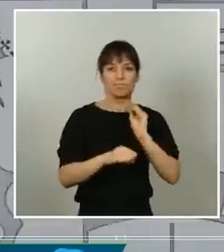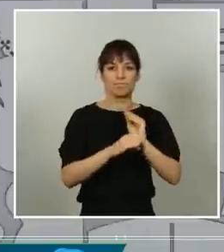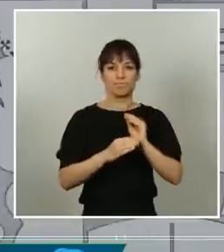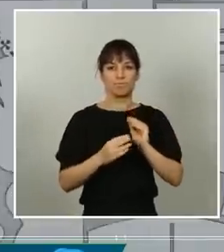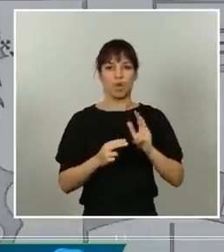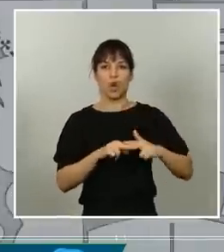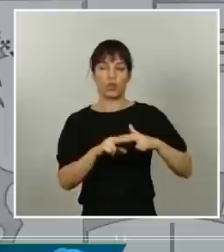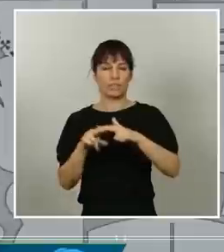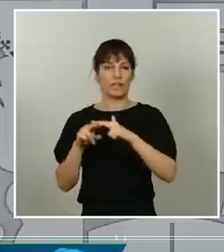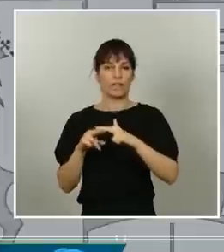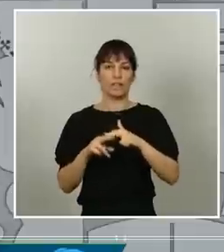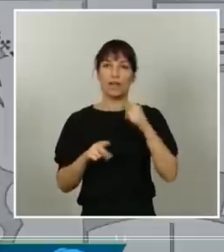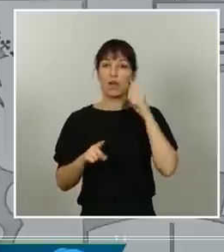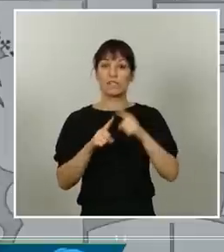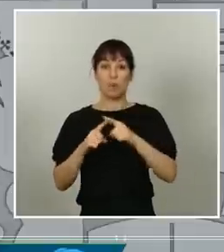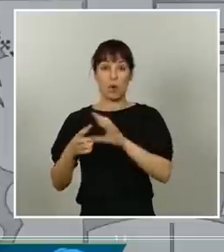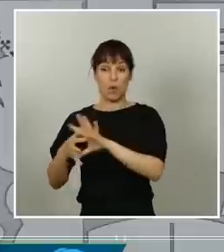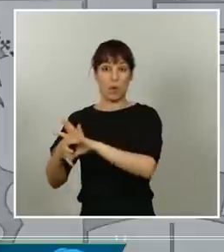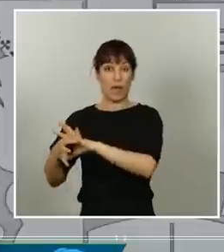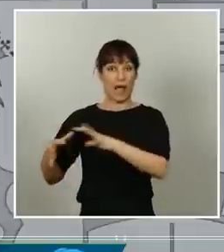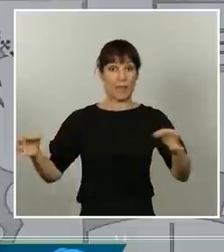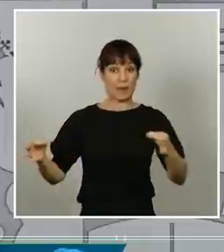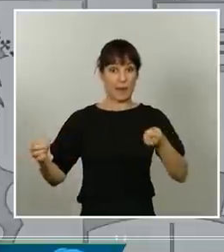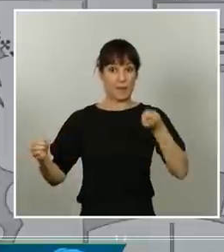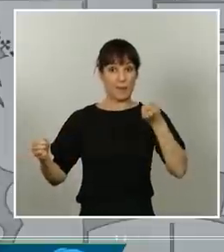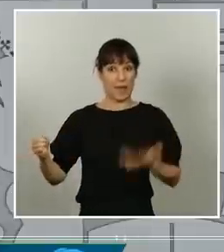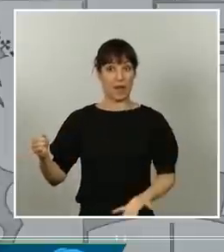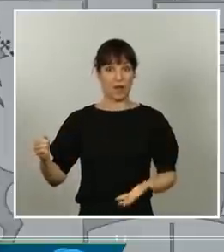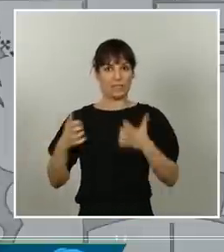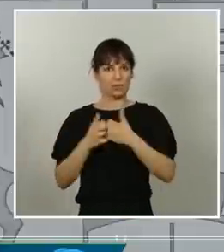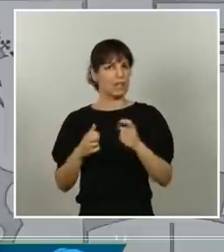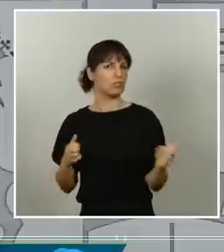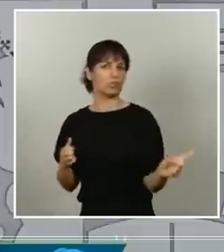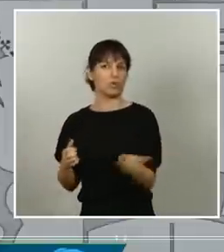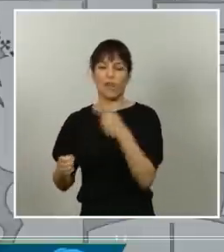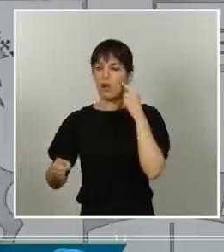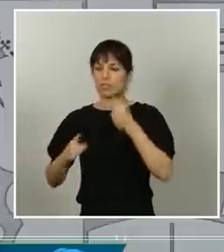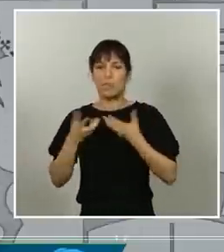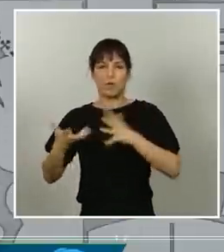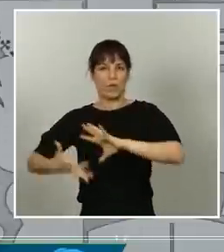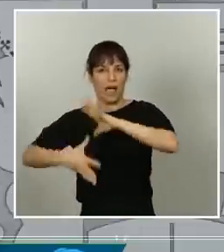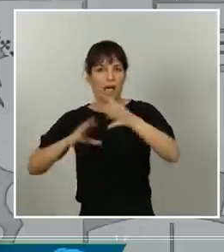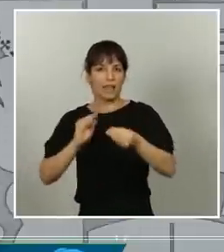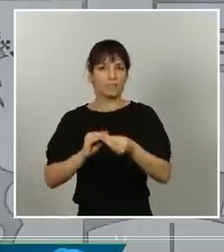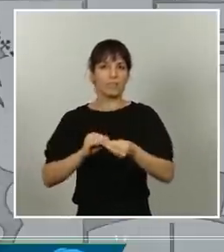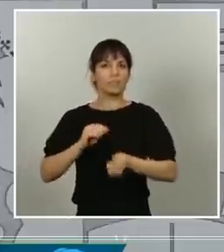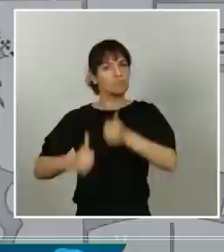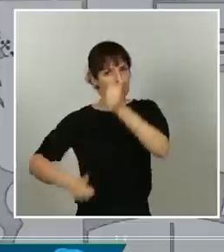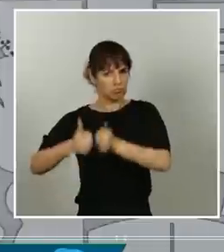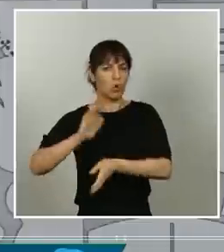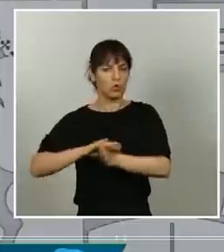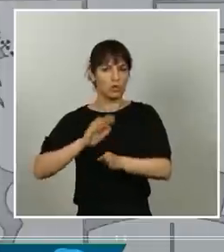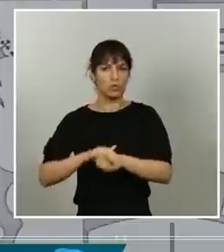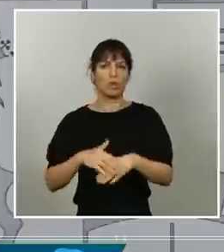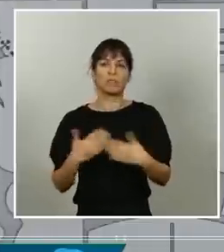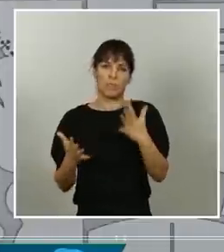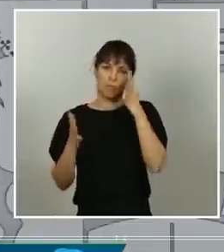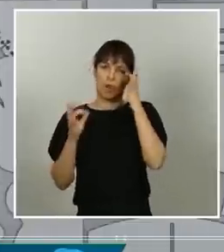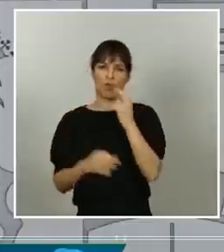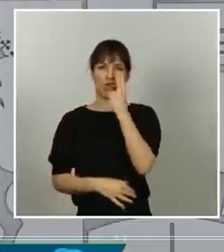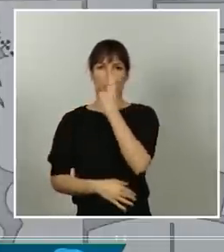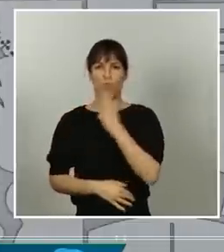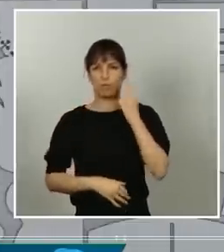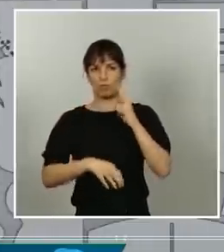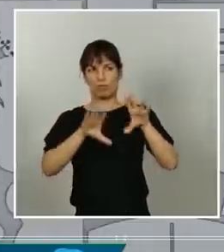La Razón hoy, ¿no?, de NF Report, es bastante coincidente, no en todo, con la de GAP3, que efectivamente daba